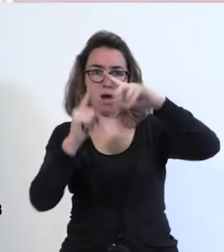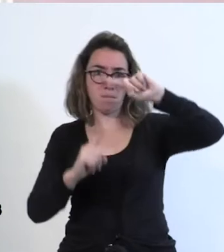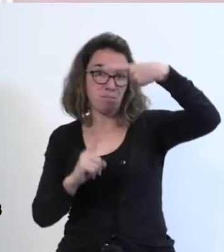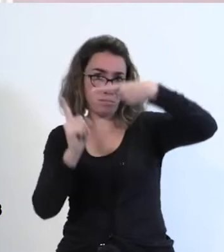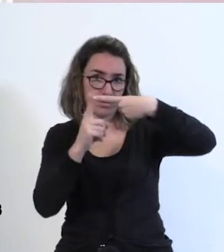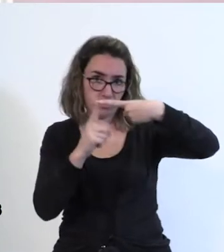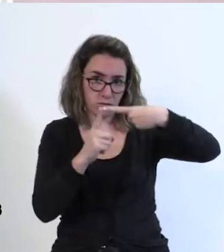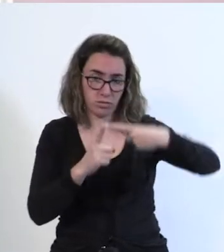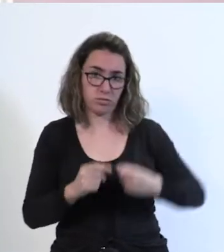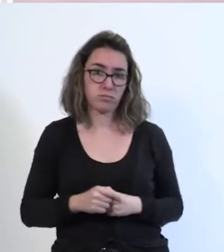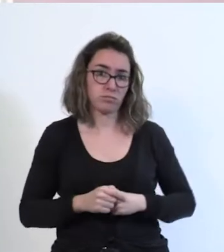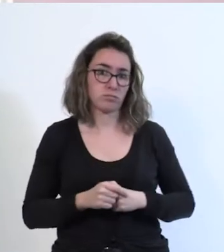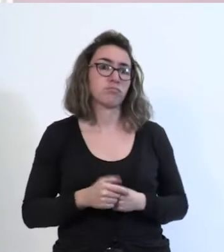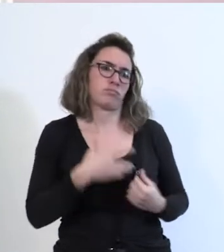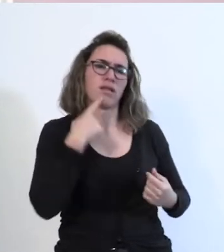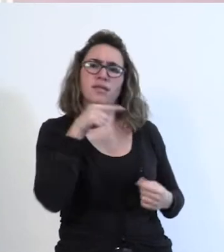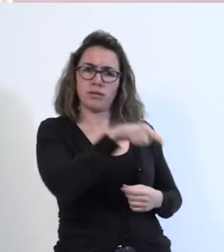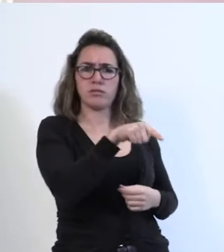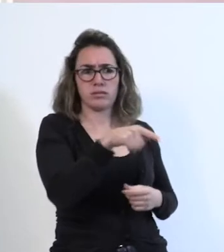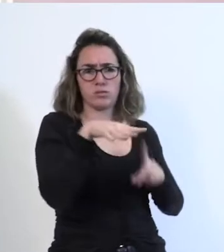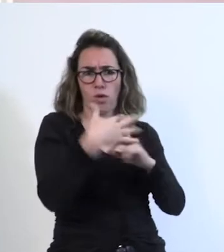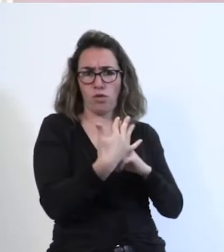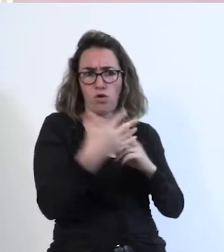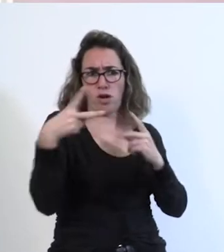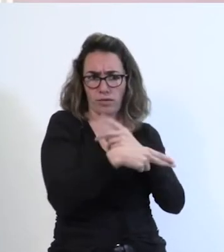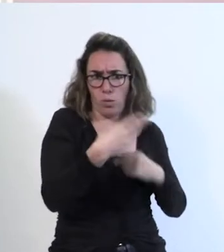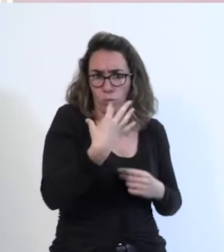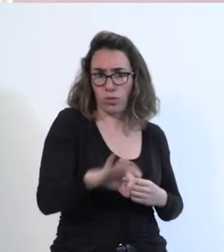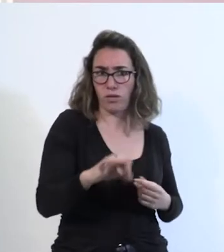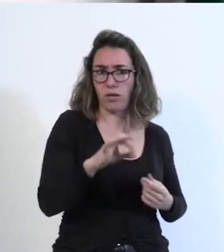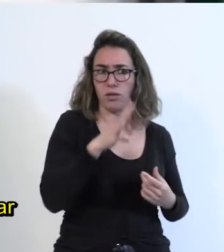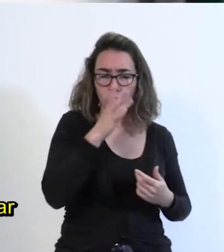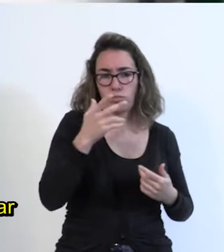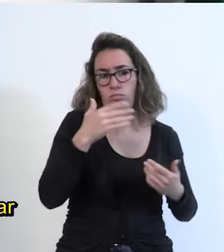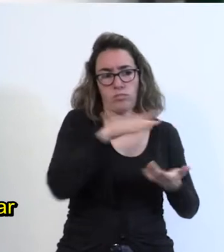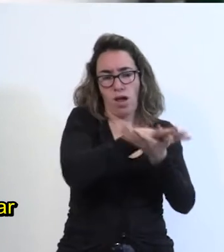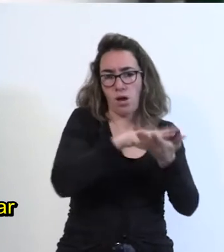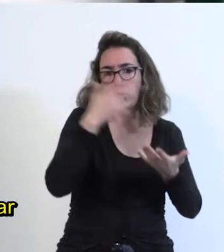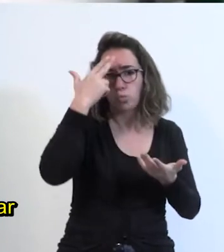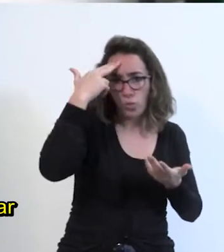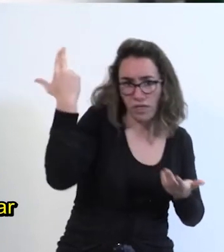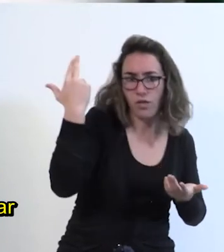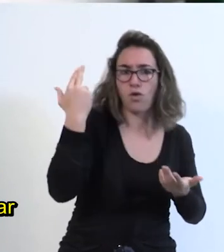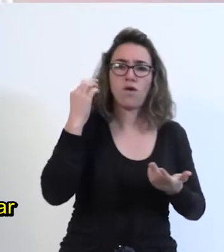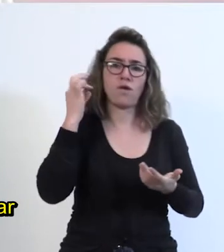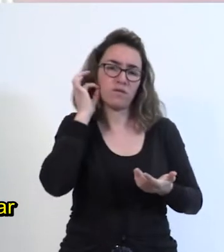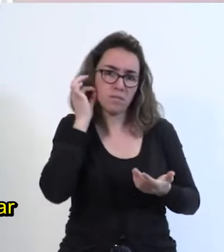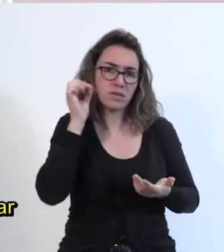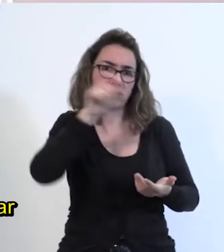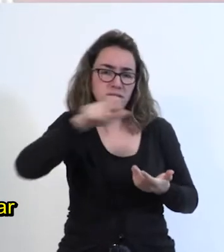estos son muertes prevenibles, ¿no? El suicidio feminista, las muertes maternas. Cuando has empezado a